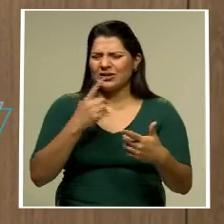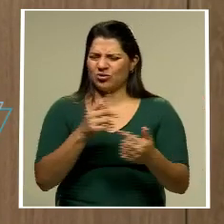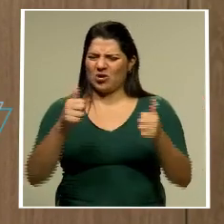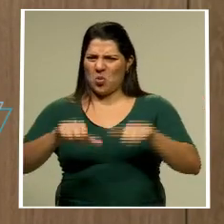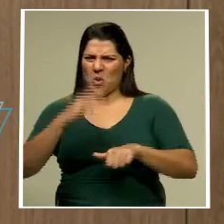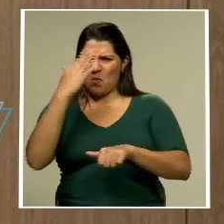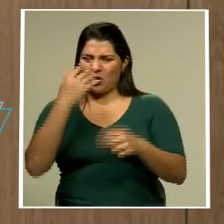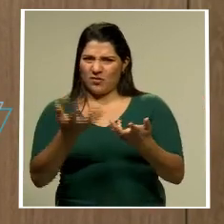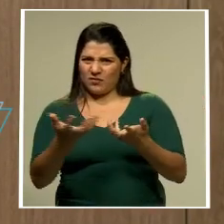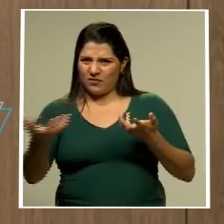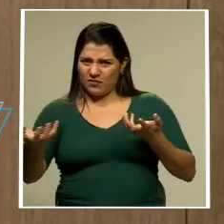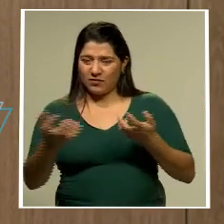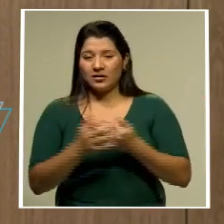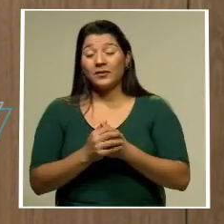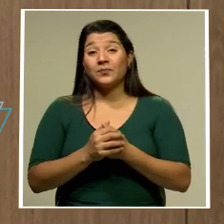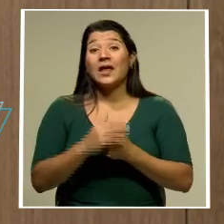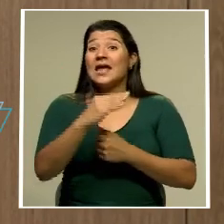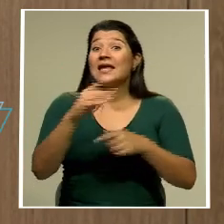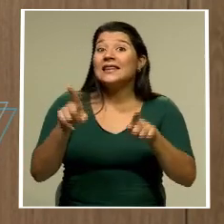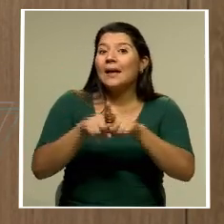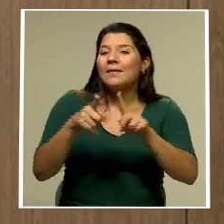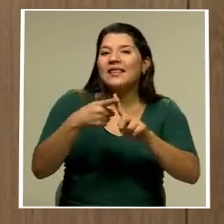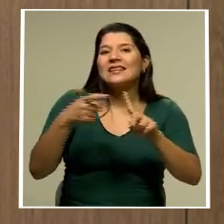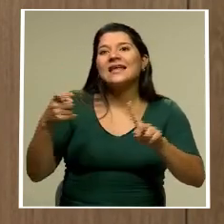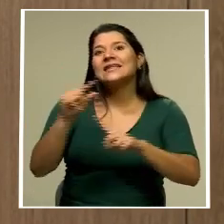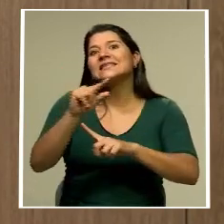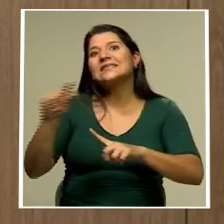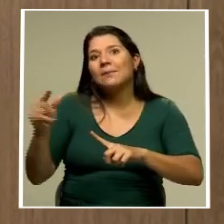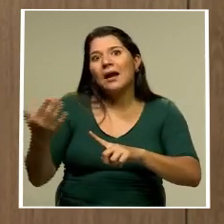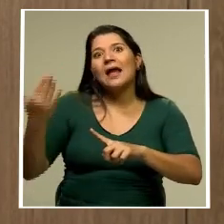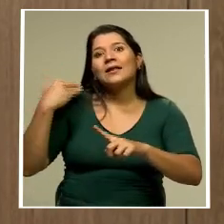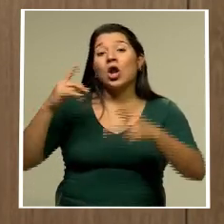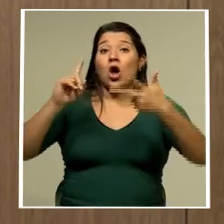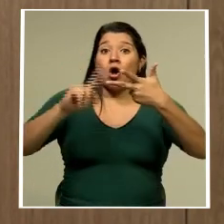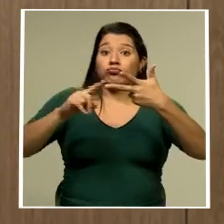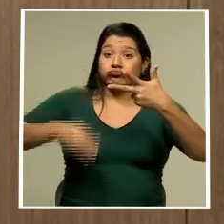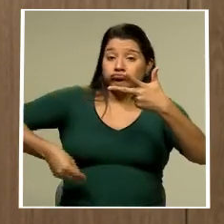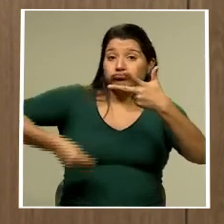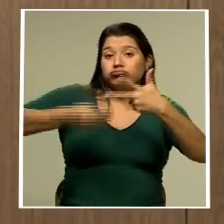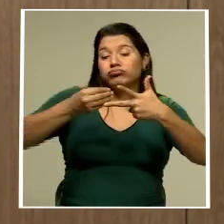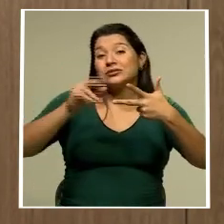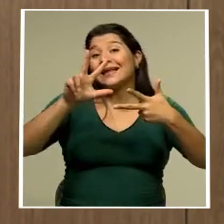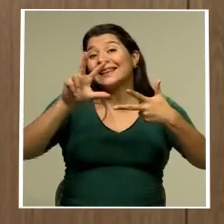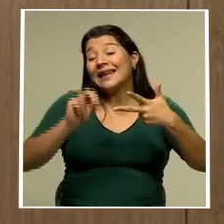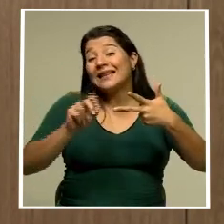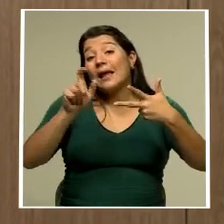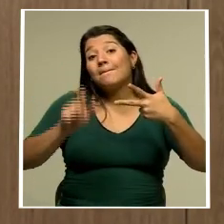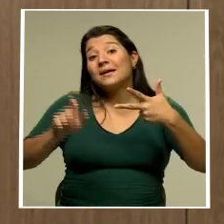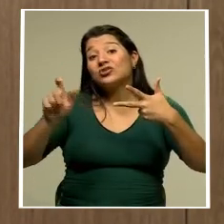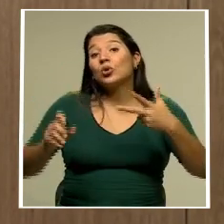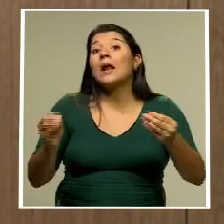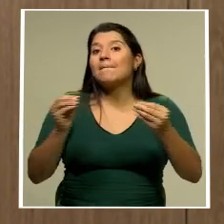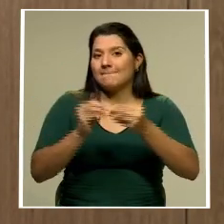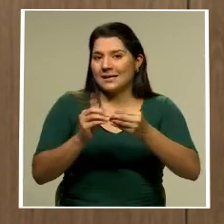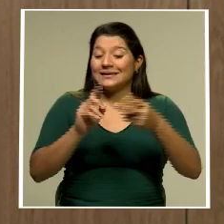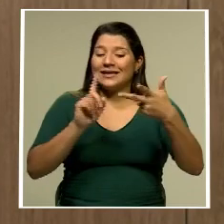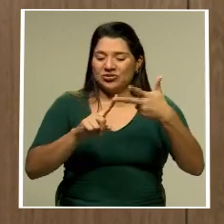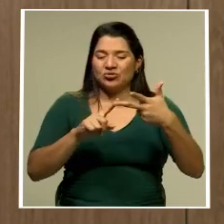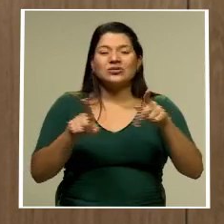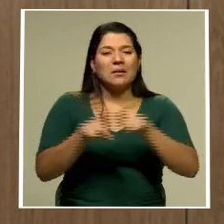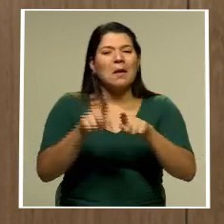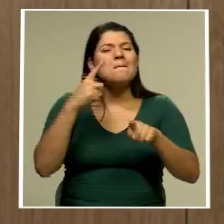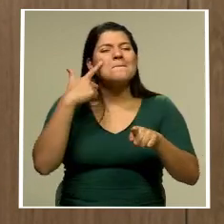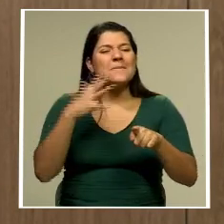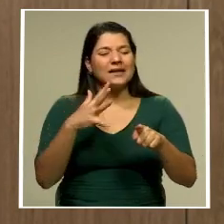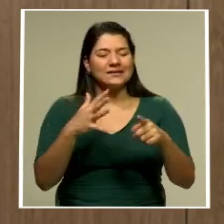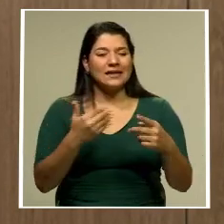está realizando desde la semana anterior la indagatoria para más de 30 personas quienes también son parte